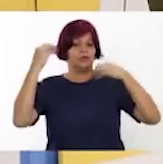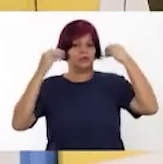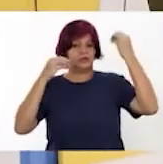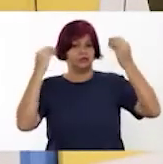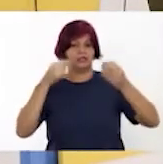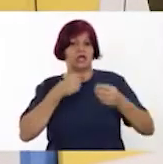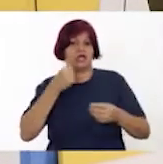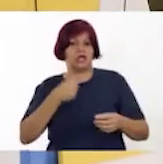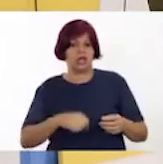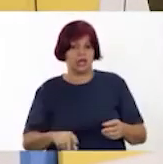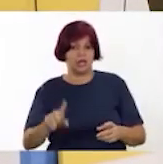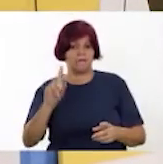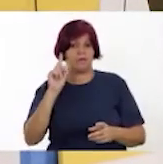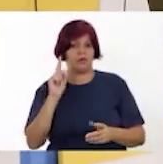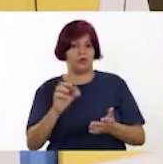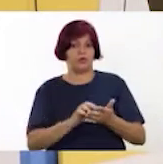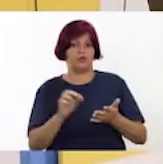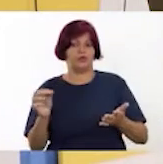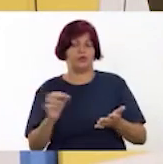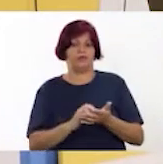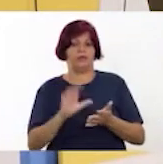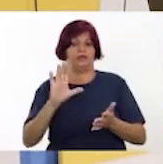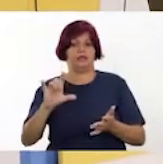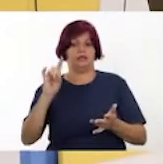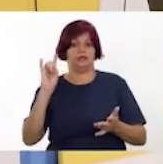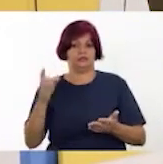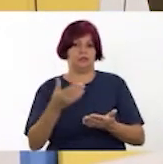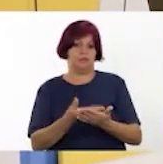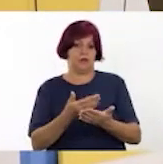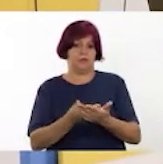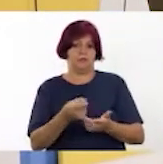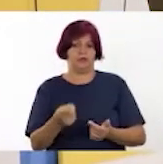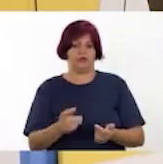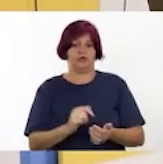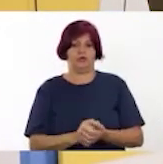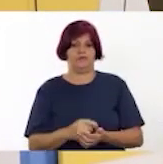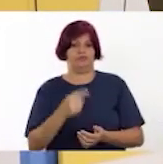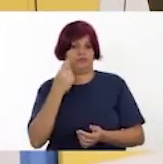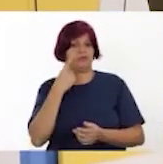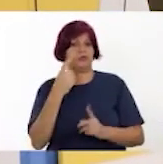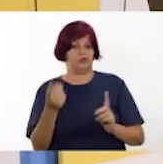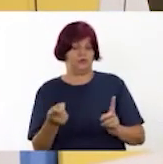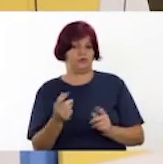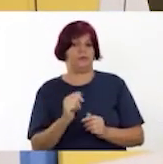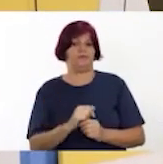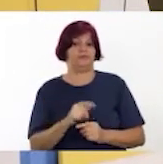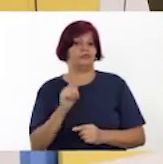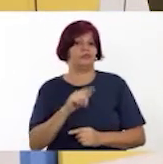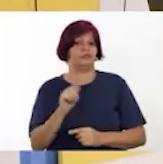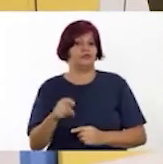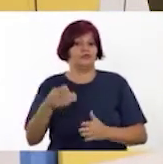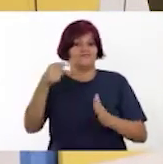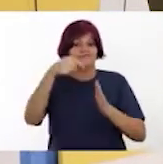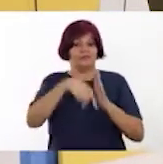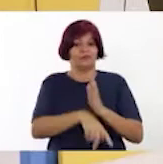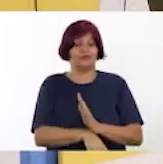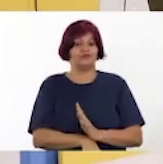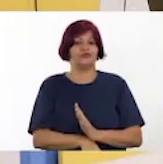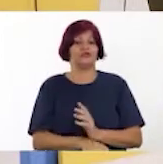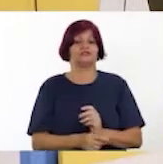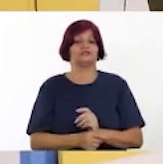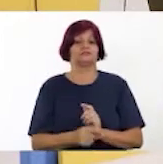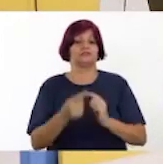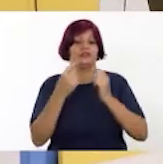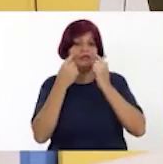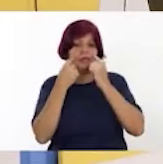el ejemplo 1 de la página 59 que proponen ahí. O sea, que ustedes profundicen